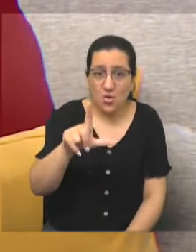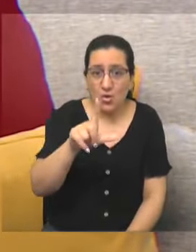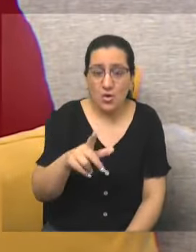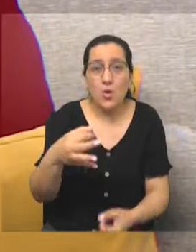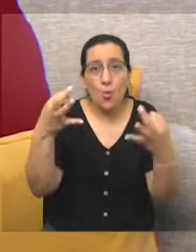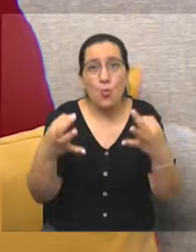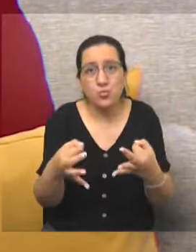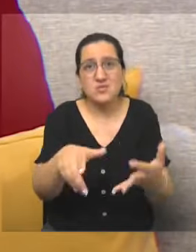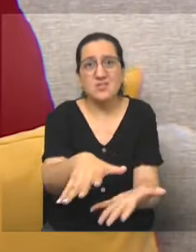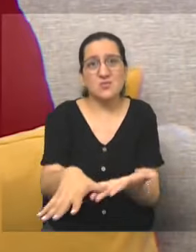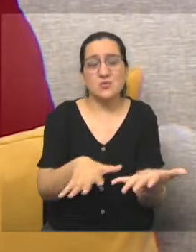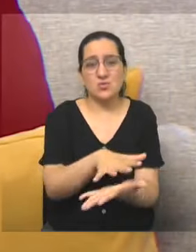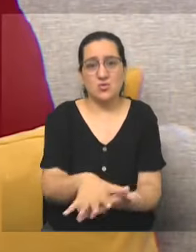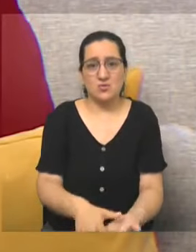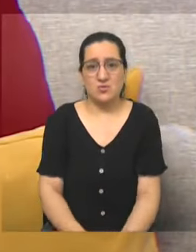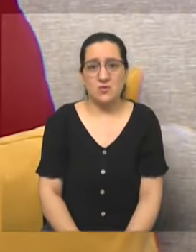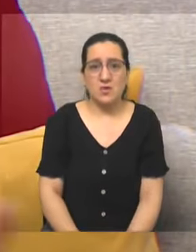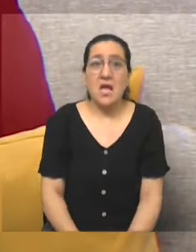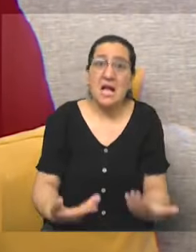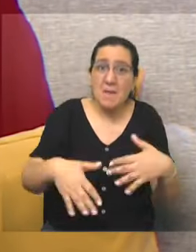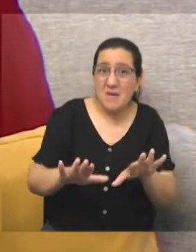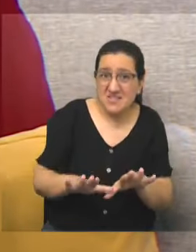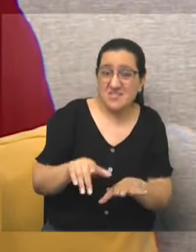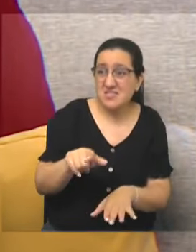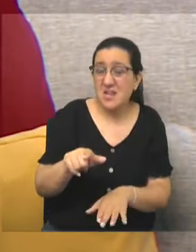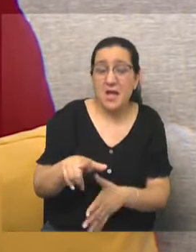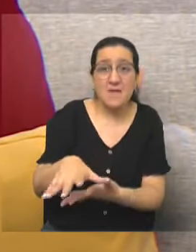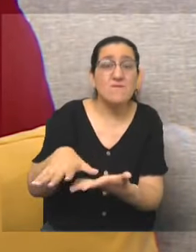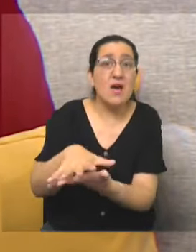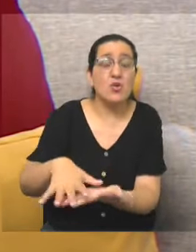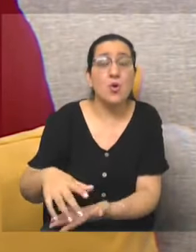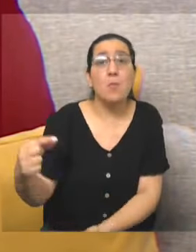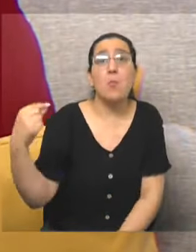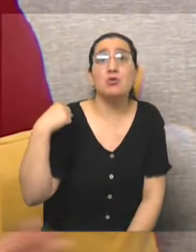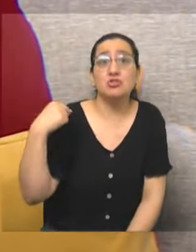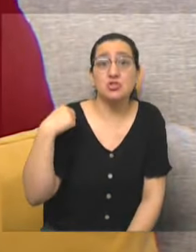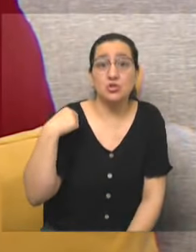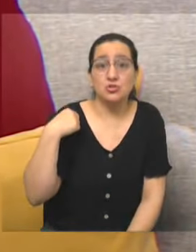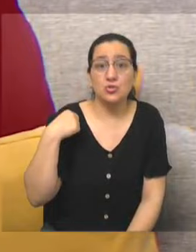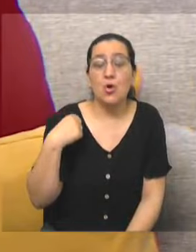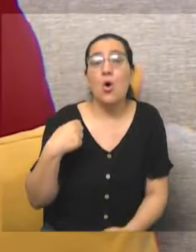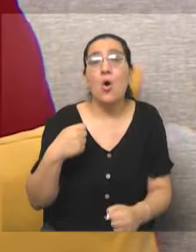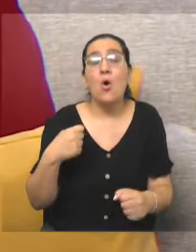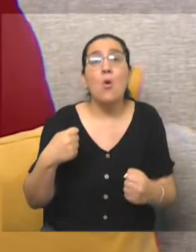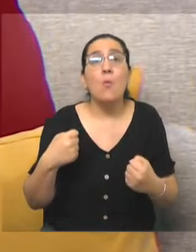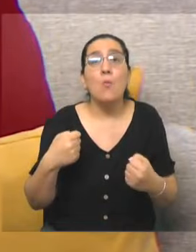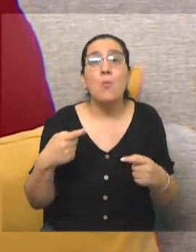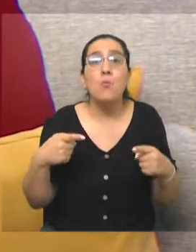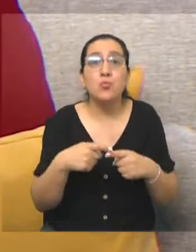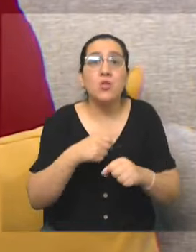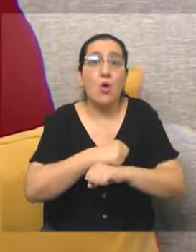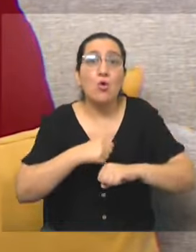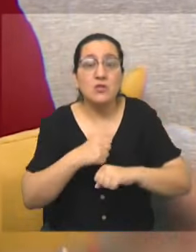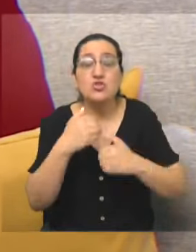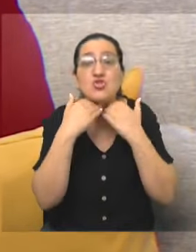esto. Si hubiera sido en Pocitos, ahora que estamos hablando de barrios, el hecho, si hubiera sido en Pocitos, Punta Gorda, yo no sé si hoy